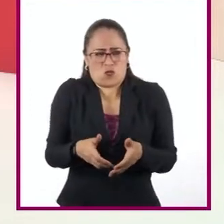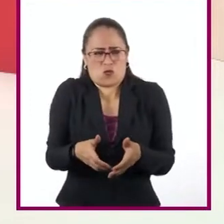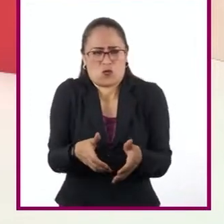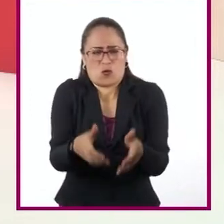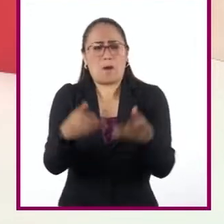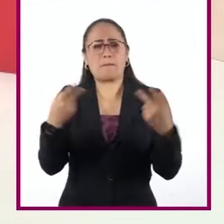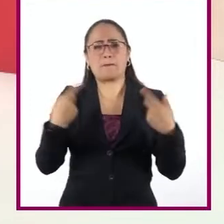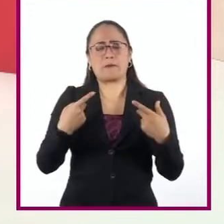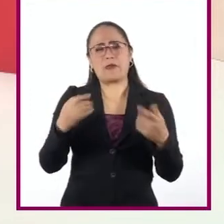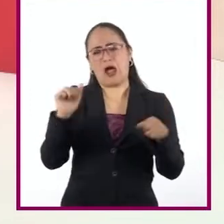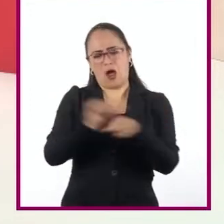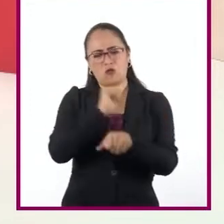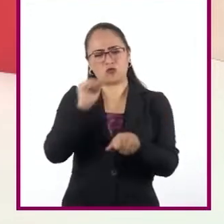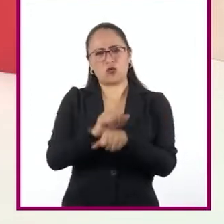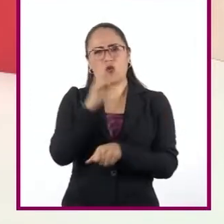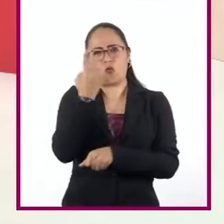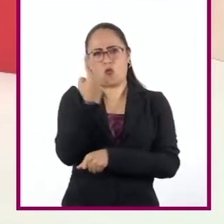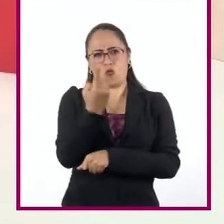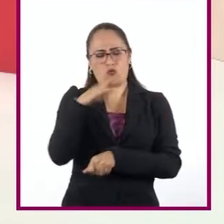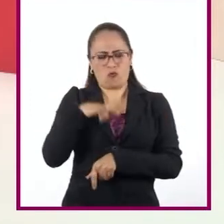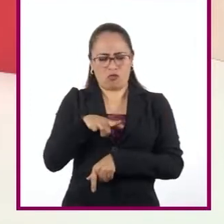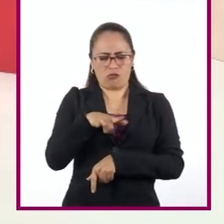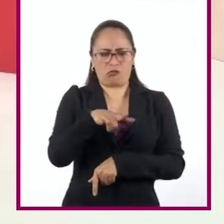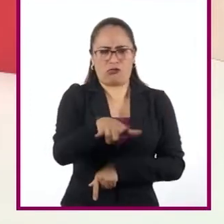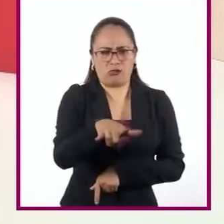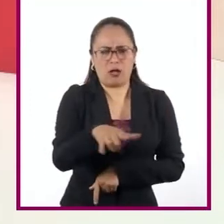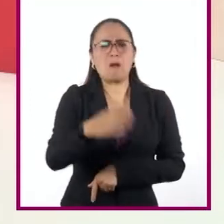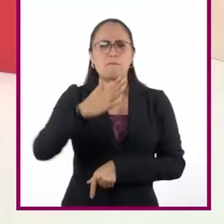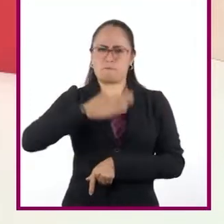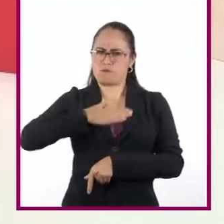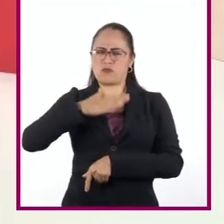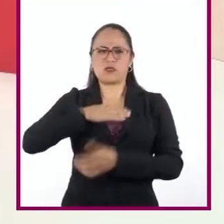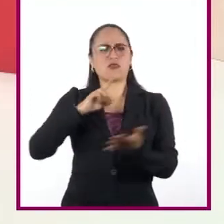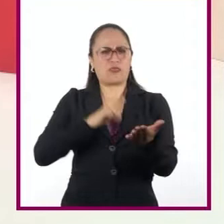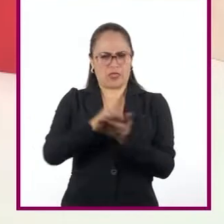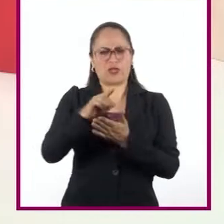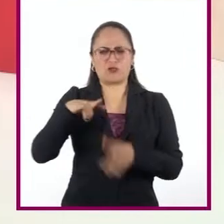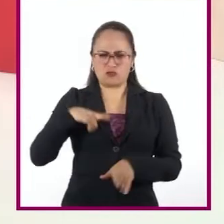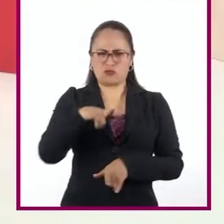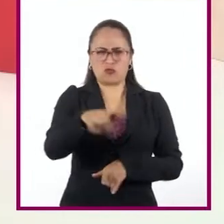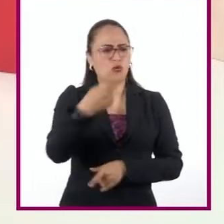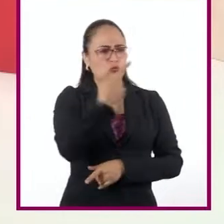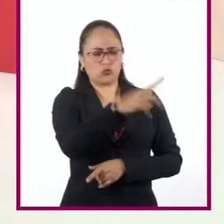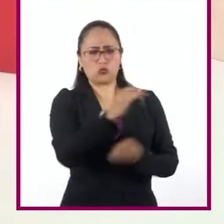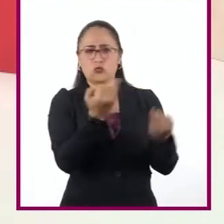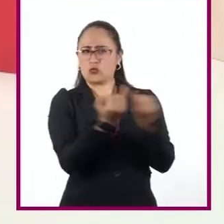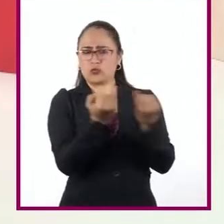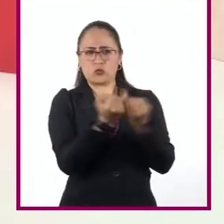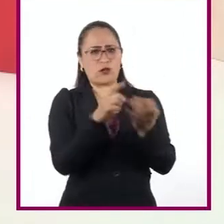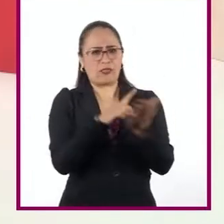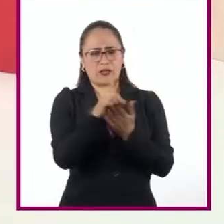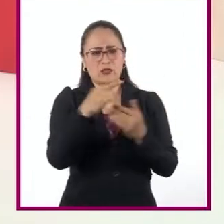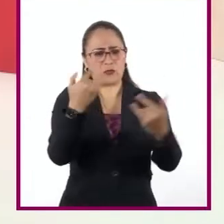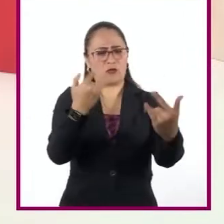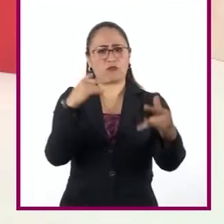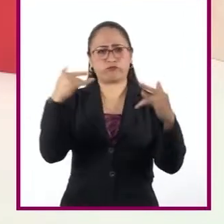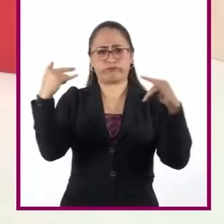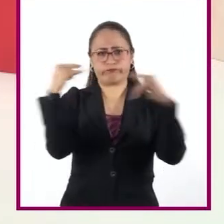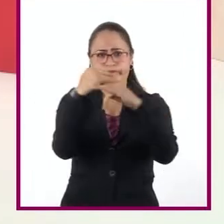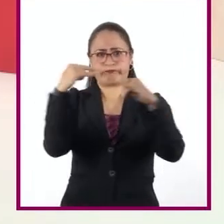pasan un auto a la vez. Si yo tengo derecho a transitar y el otro también, pero vamos en sentidos